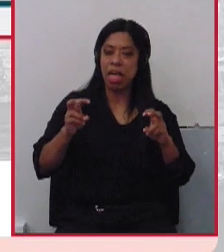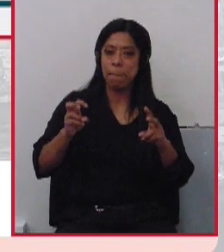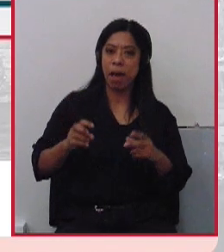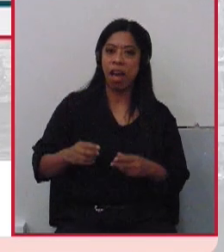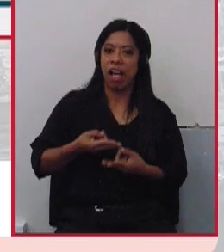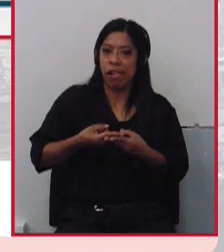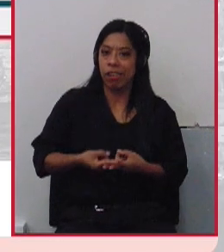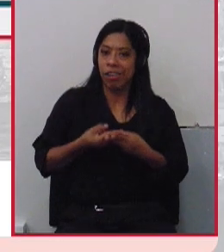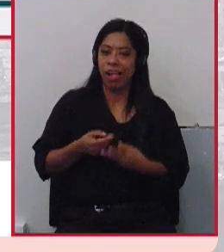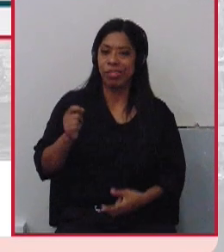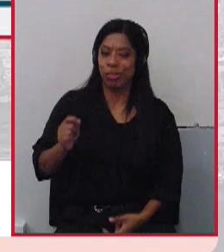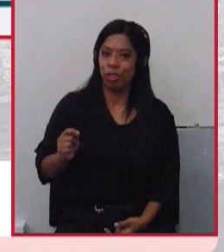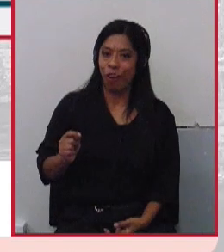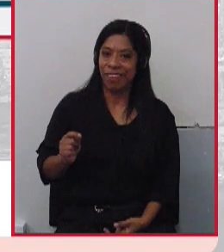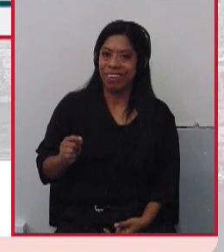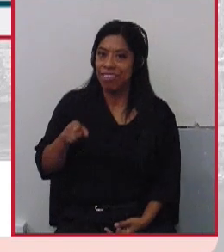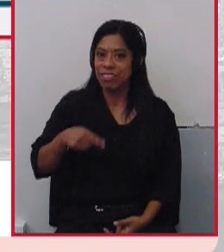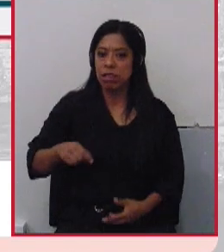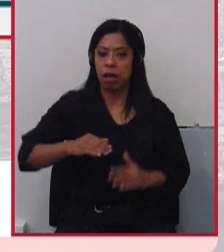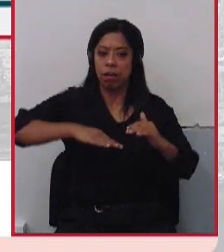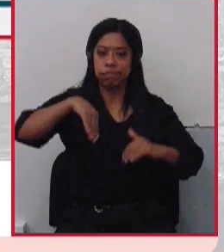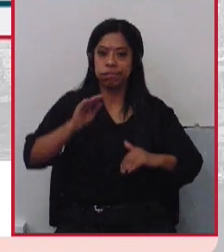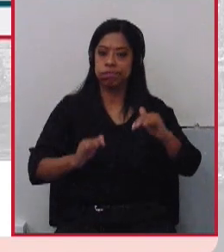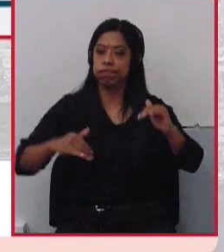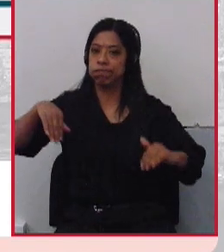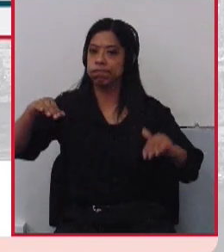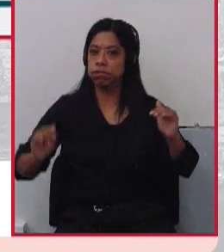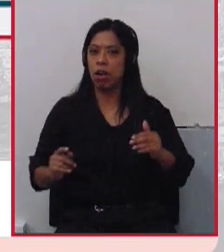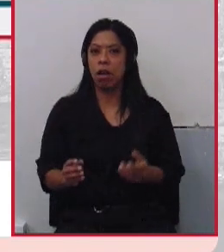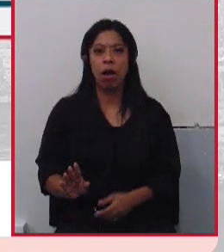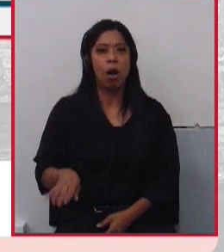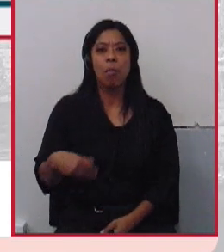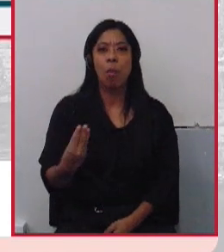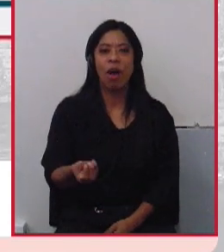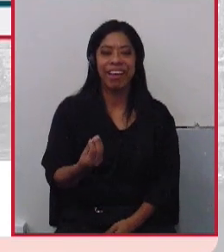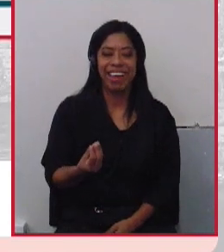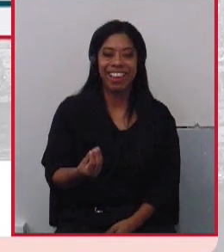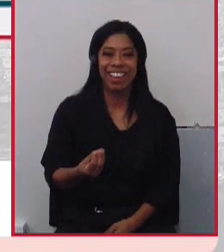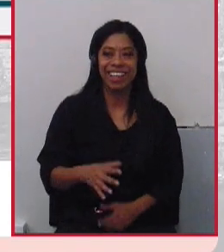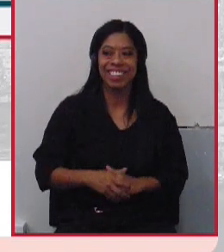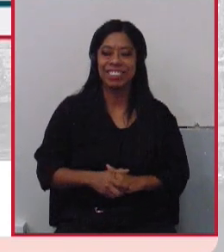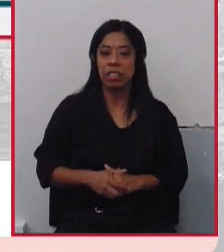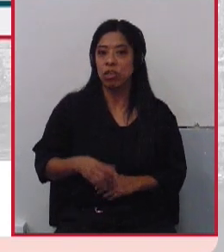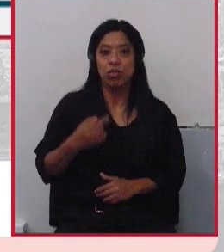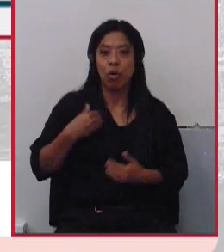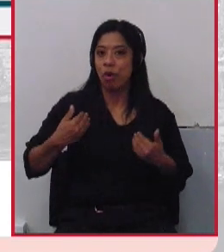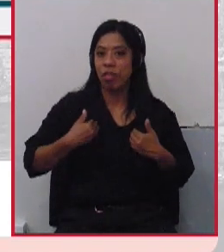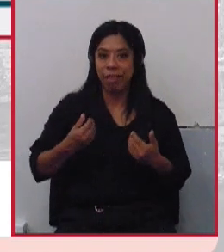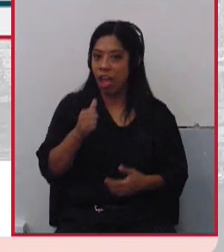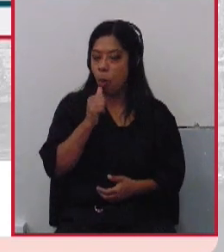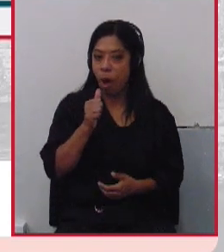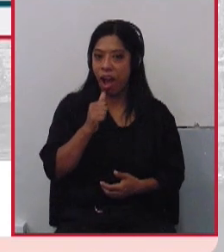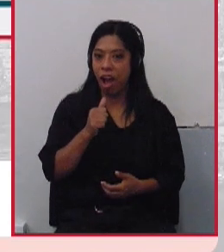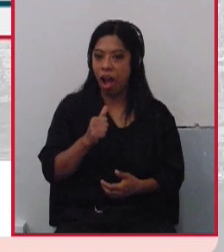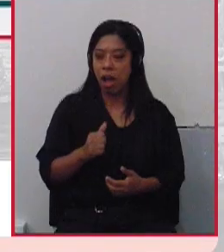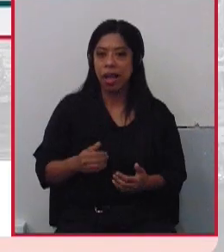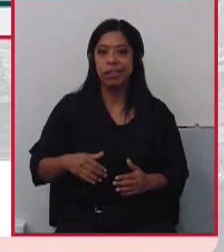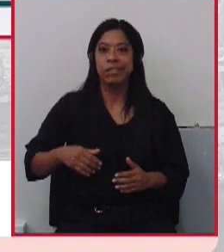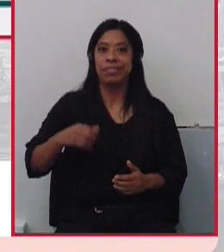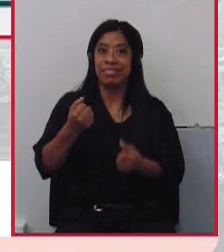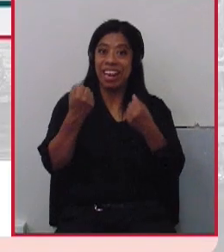les hablaba, y había bastante fluctuación. Era porque si no tenías agua, la planta